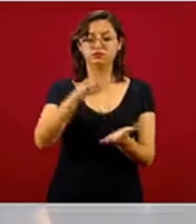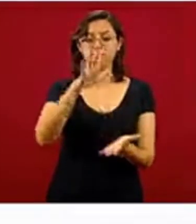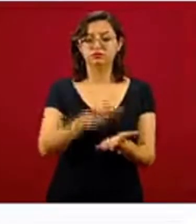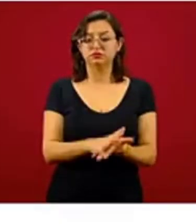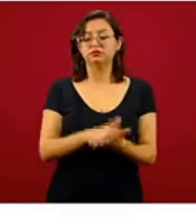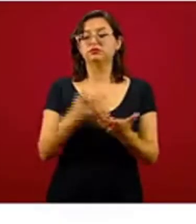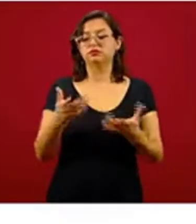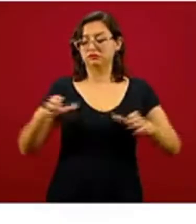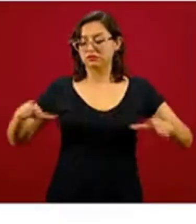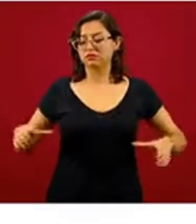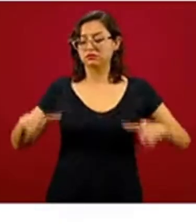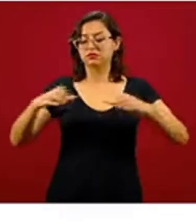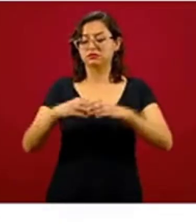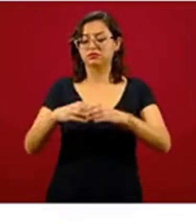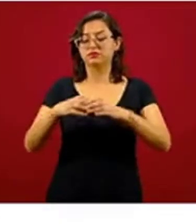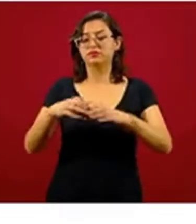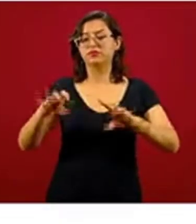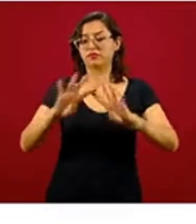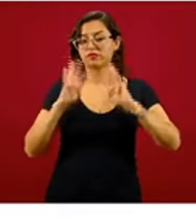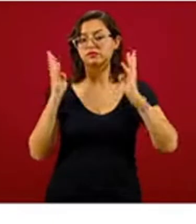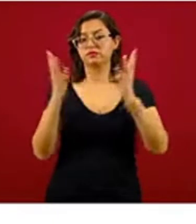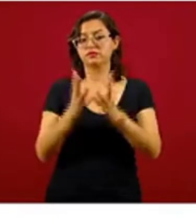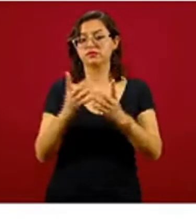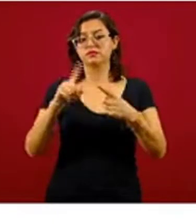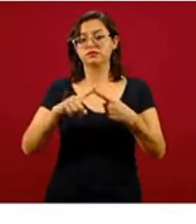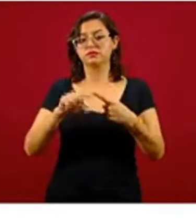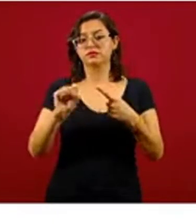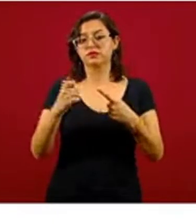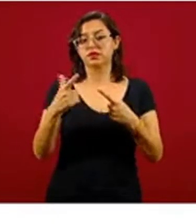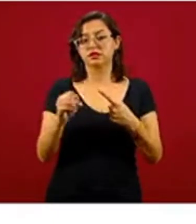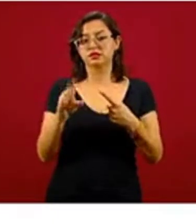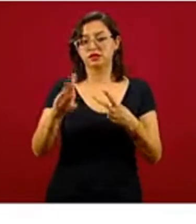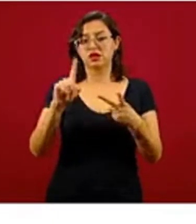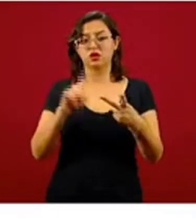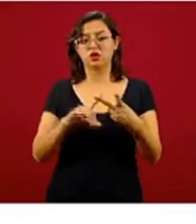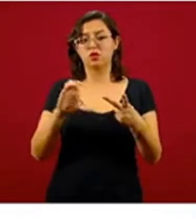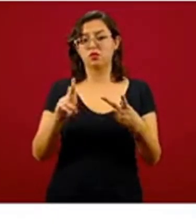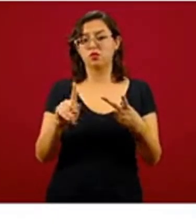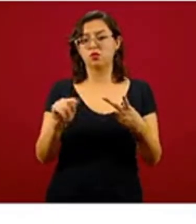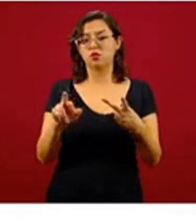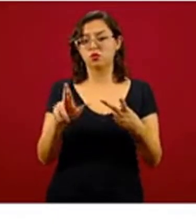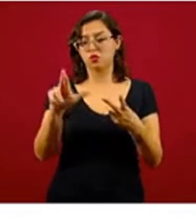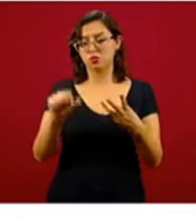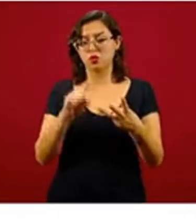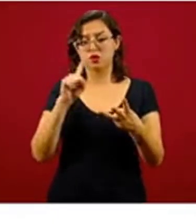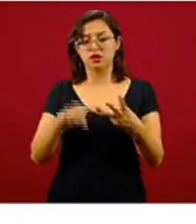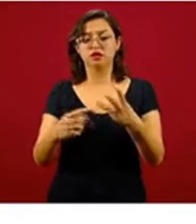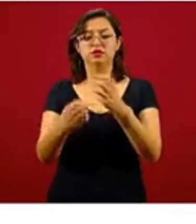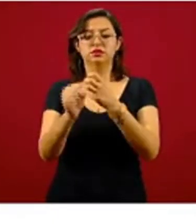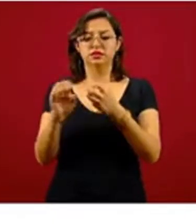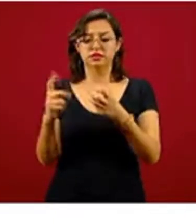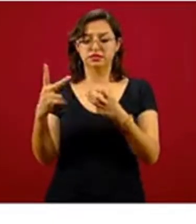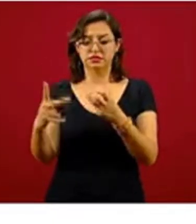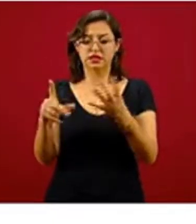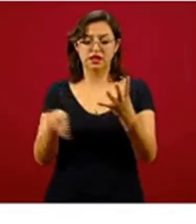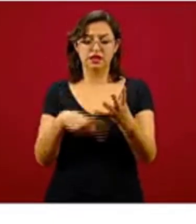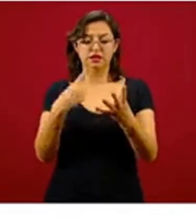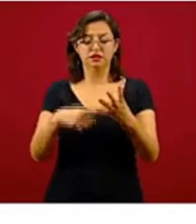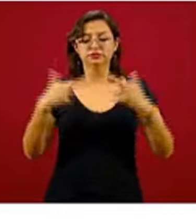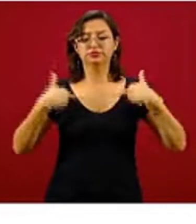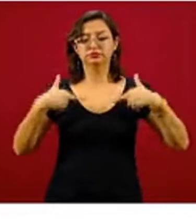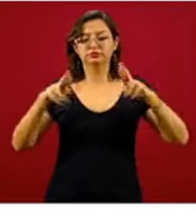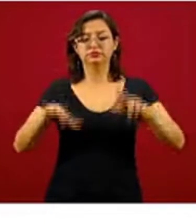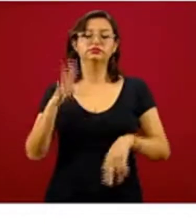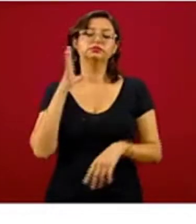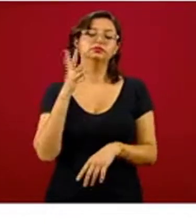consejo que integran varias dependencias, la Secretaría de Gobernación, la Cultura, Educación y 2 representantes, los titulares de las cámaras del